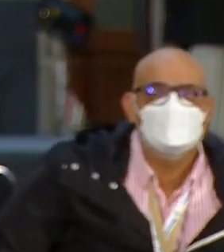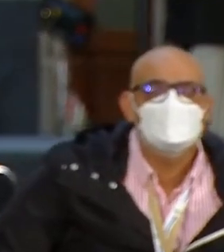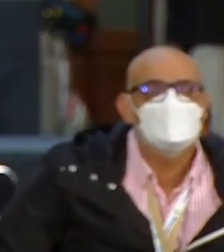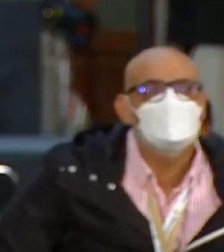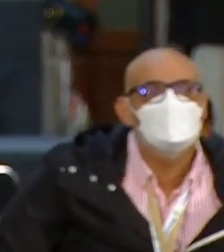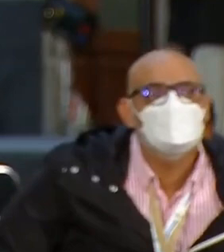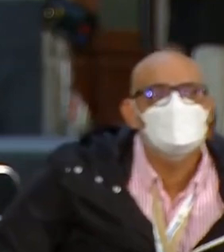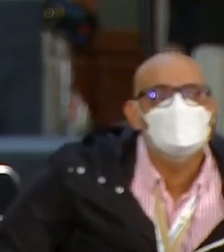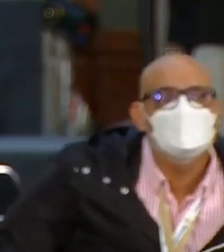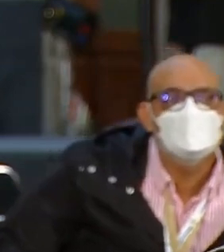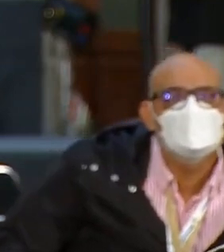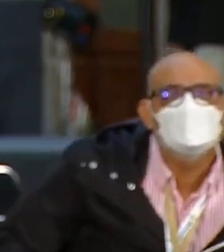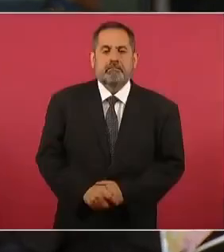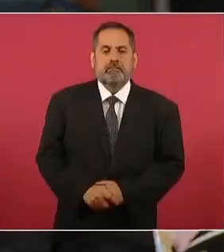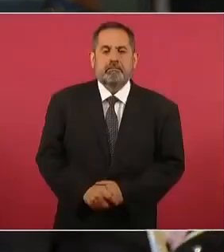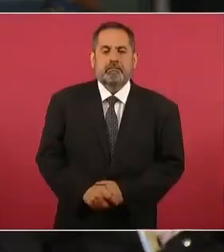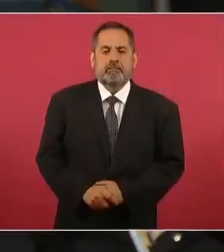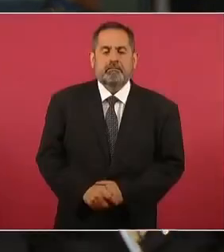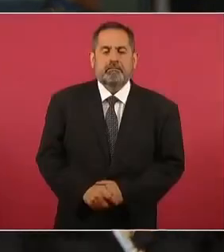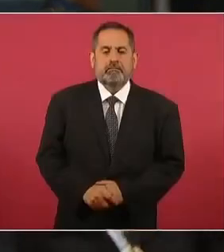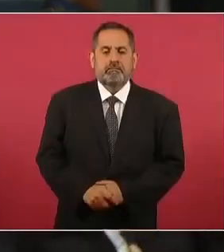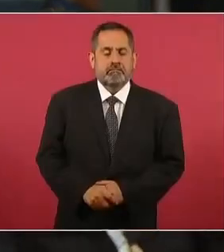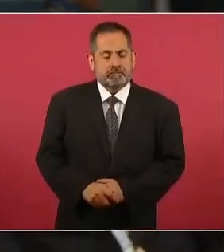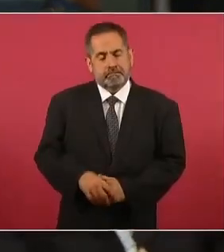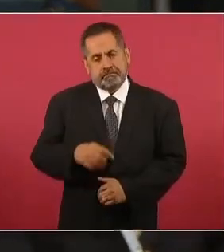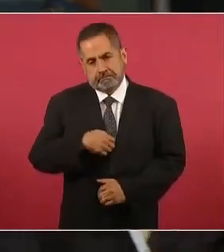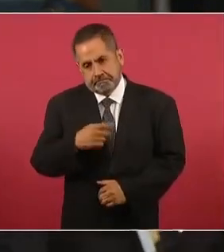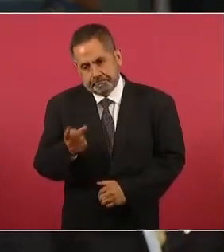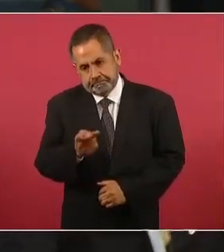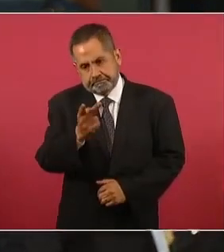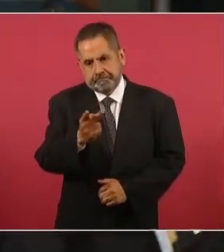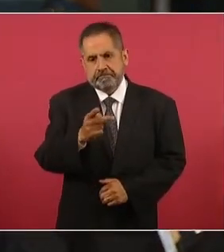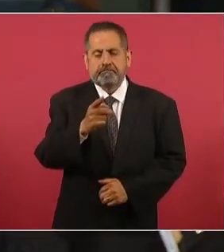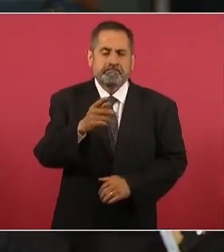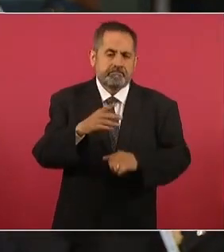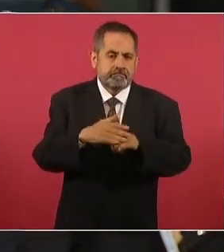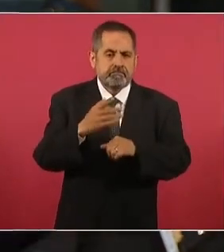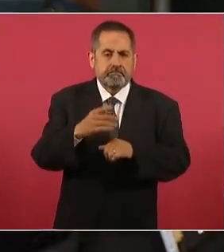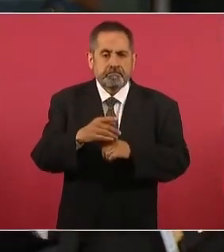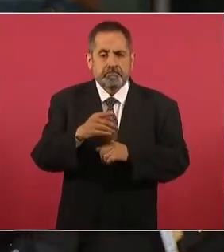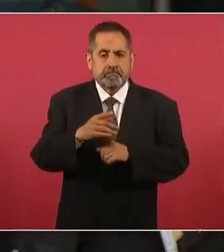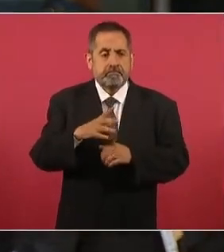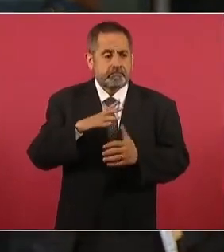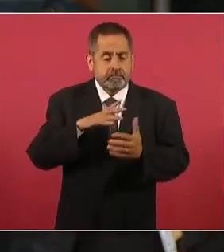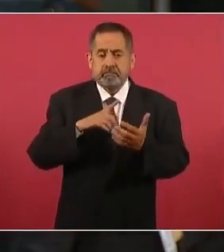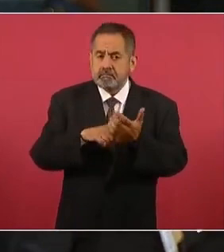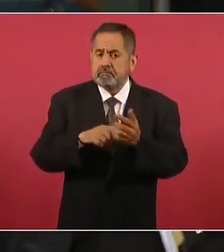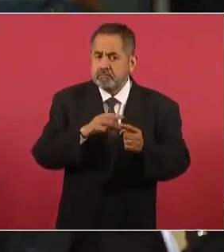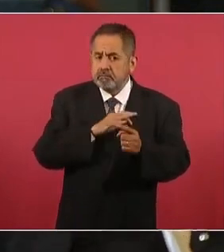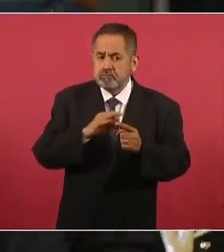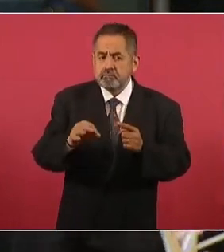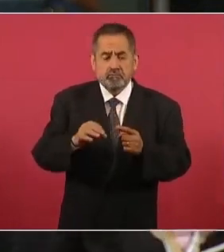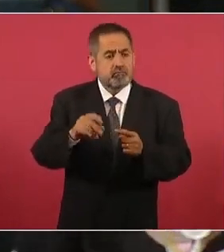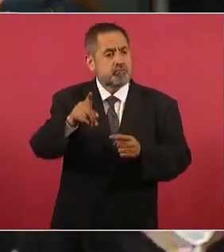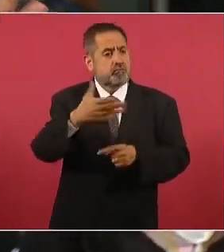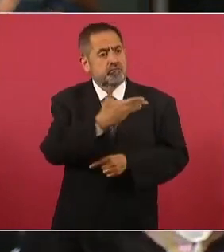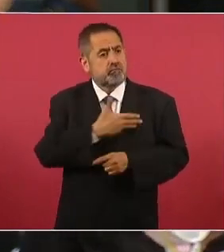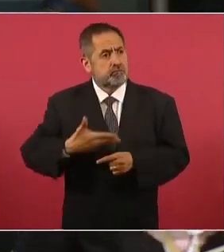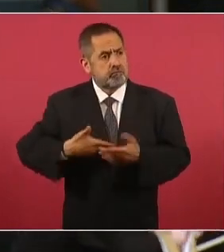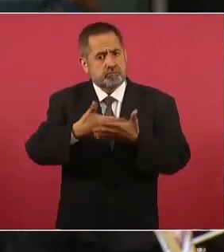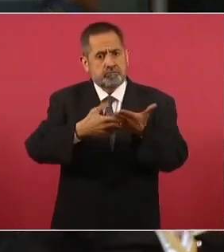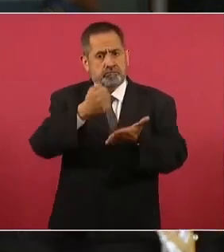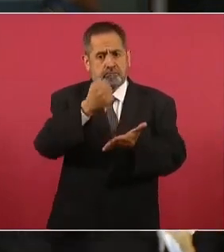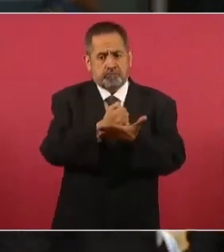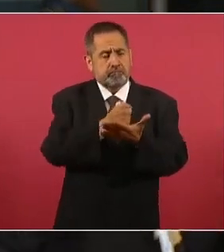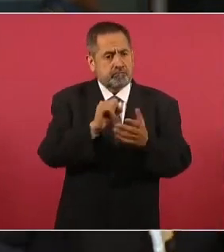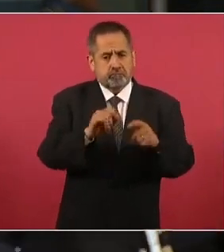Ted Cruz. Sí. Yo le pregunto, porque además hay que decir, sí hay forma de decretos presidenciales que puedan dar